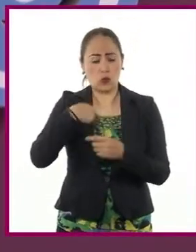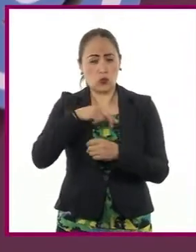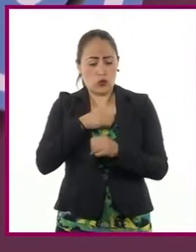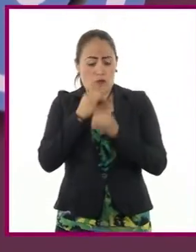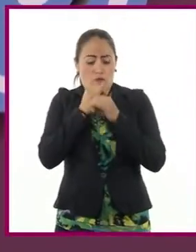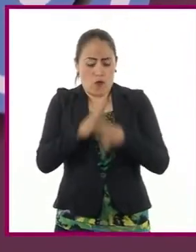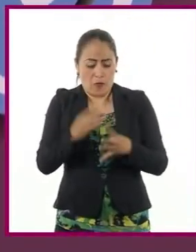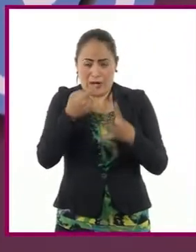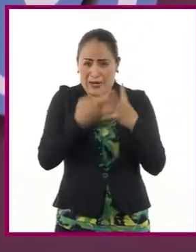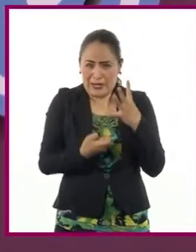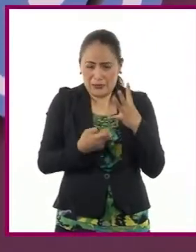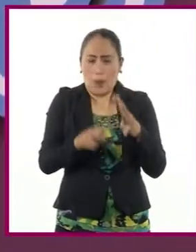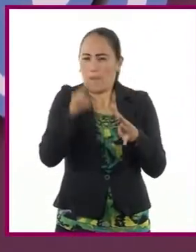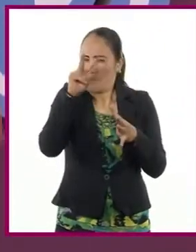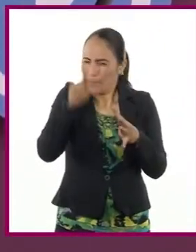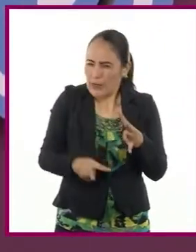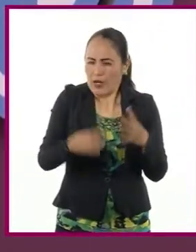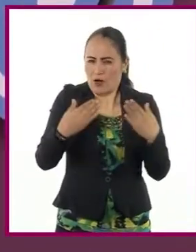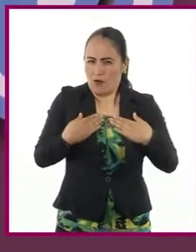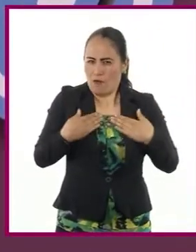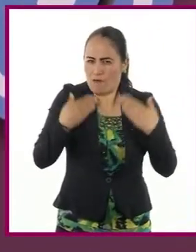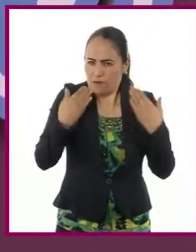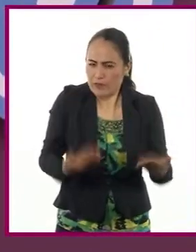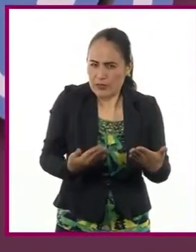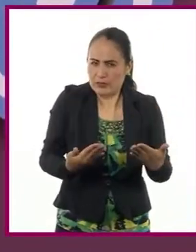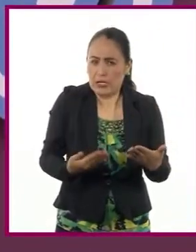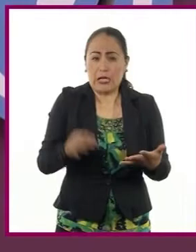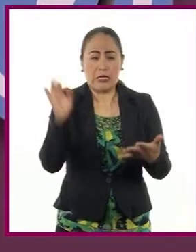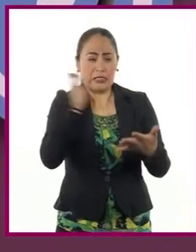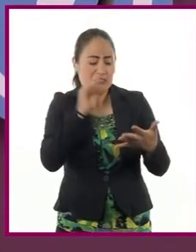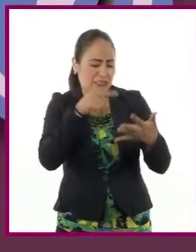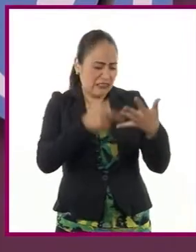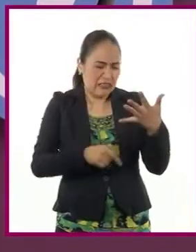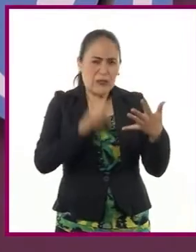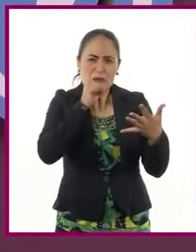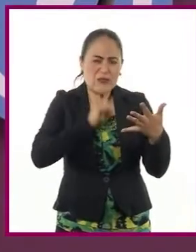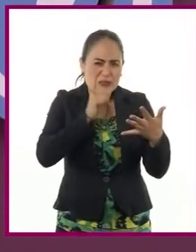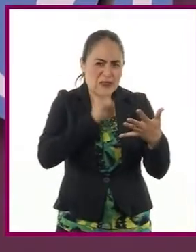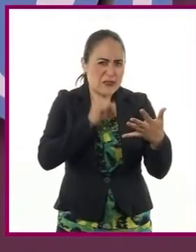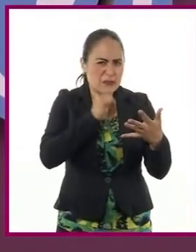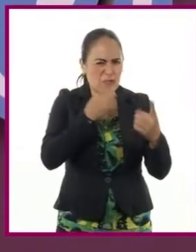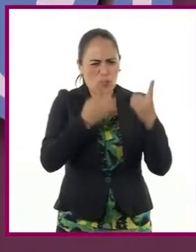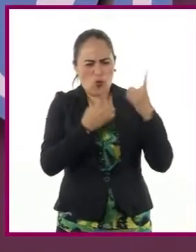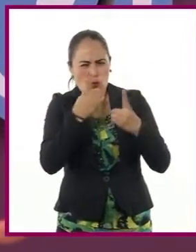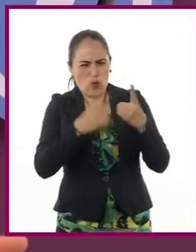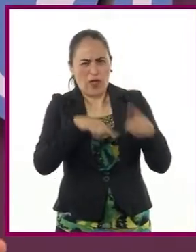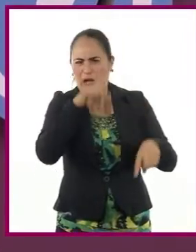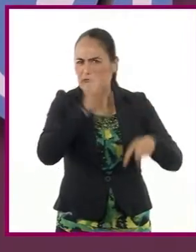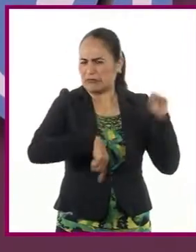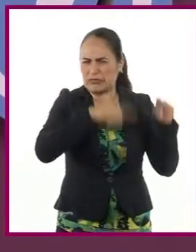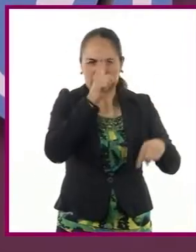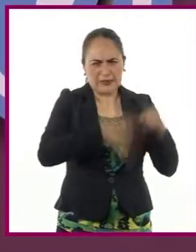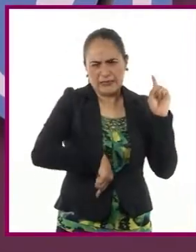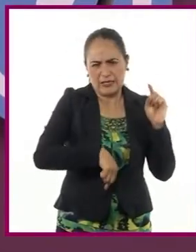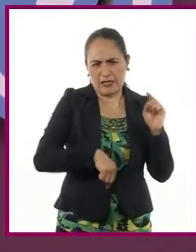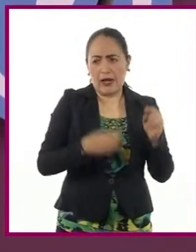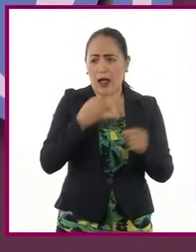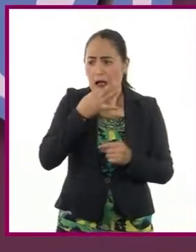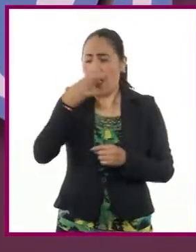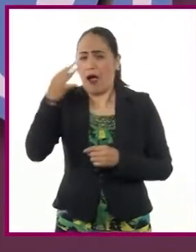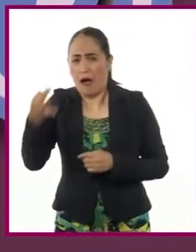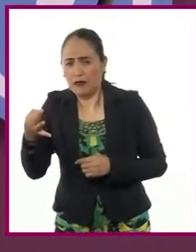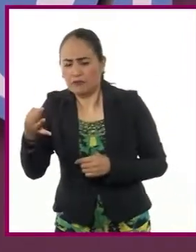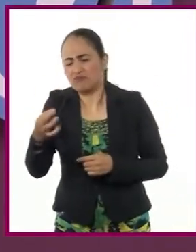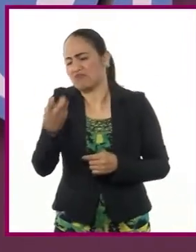es verídica y confiable y eliminar por completo todo lo demás, lo que en definitiva no aportará nada al